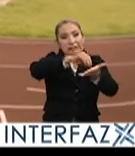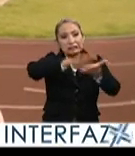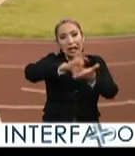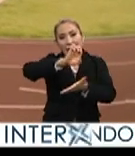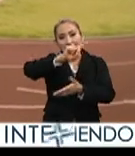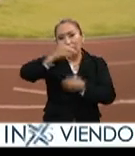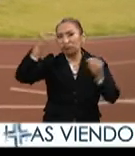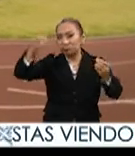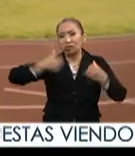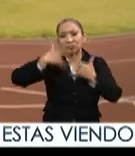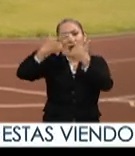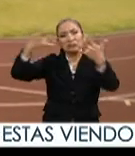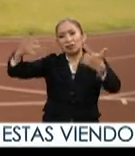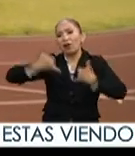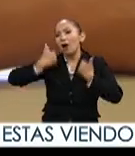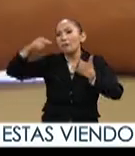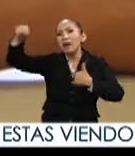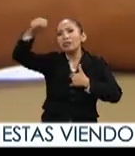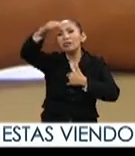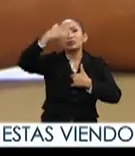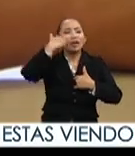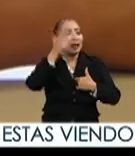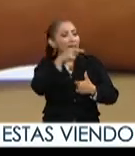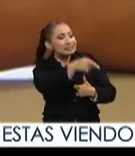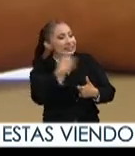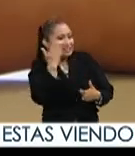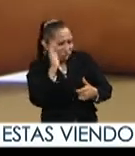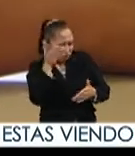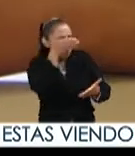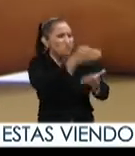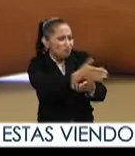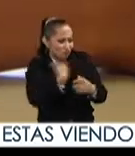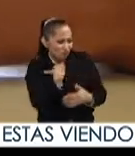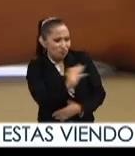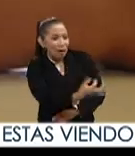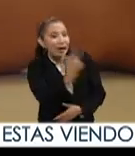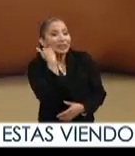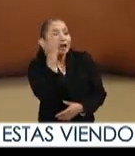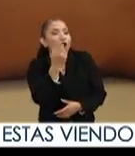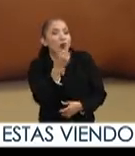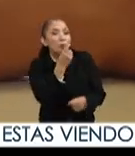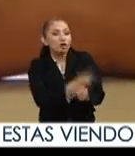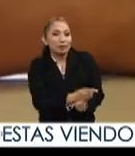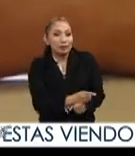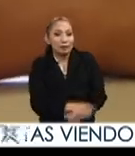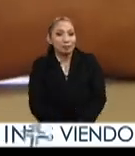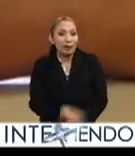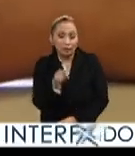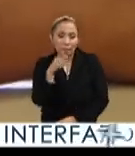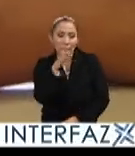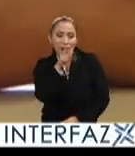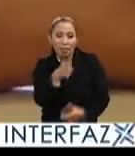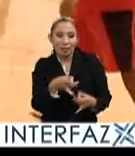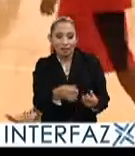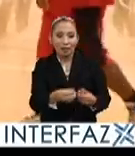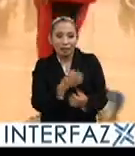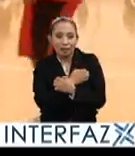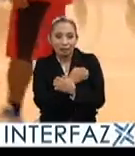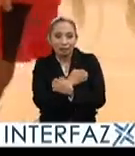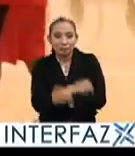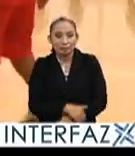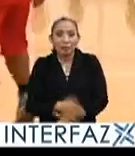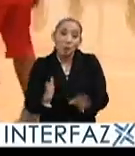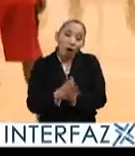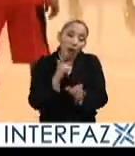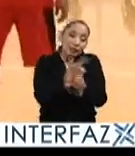ENED decenas de historias de jóvenes que recurren a la movilidad estudiantil en busca de nuevas oportunidades, de una mejor calidad educativa.